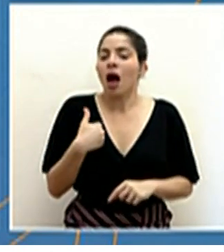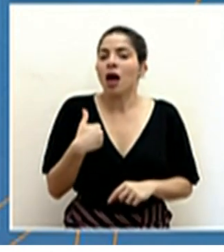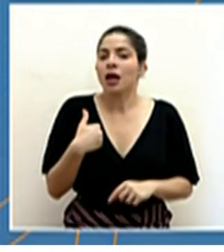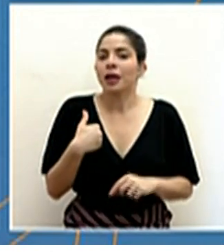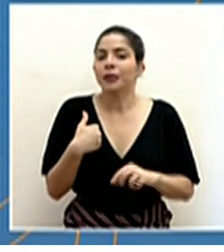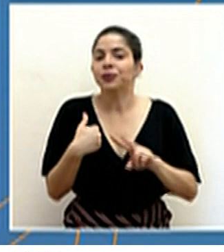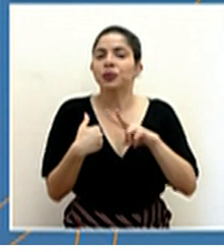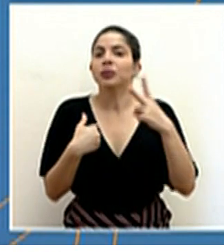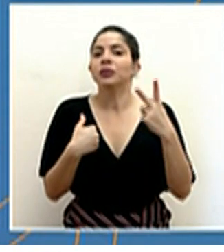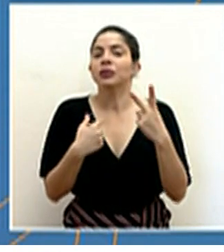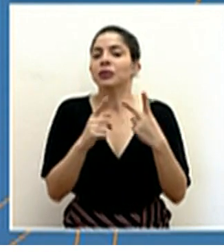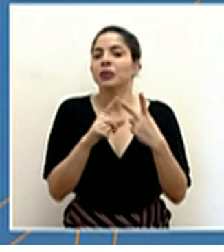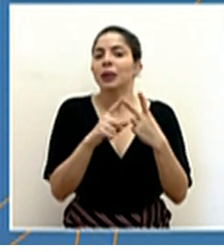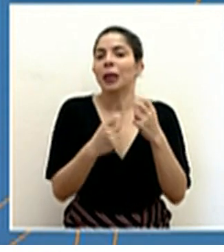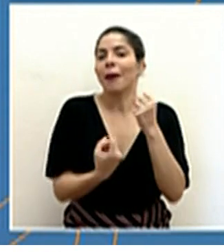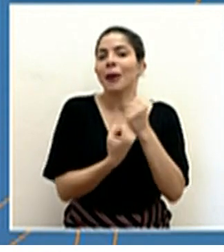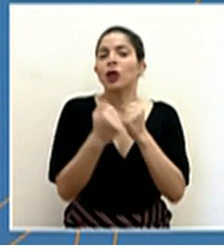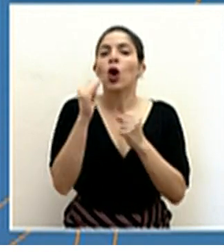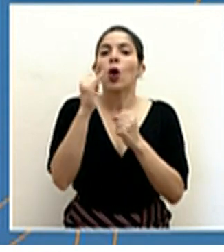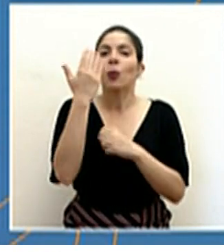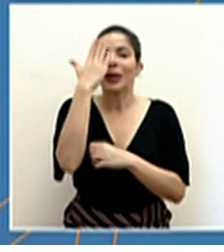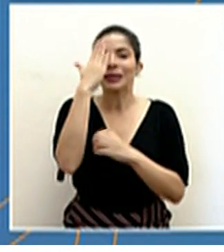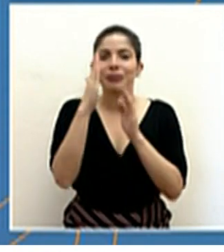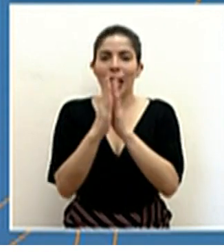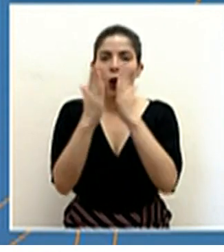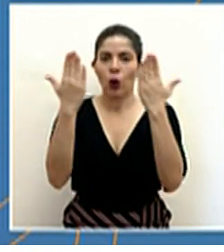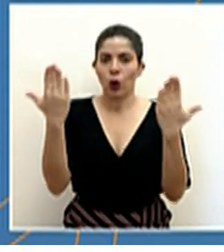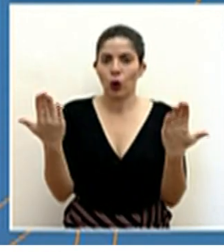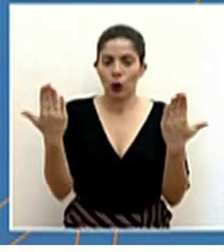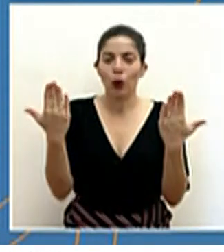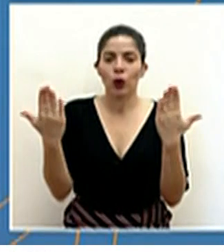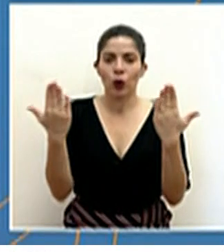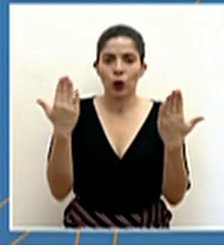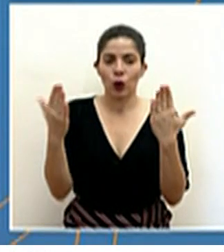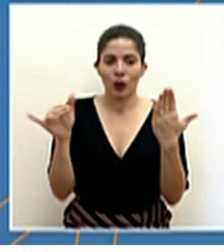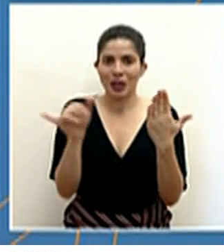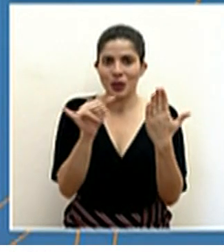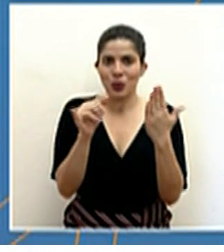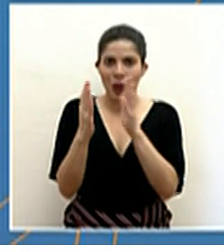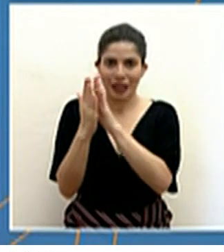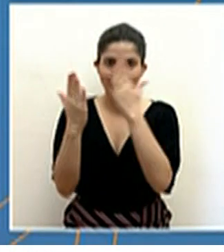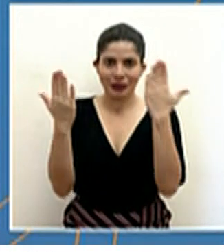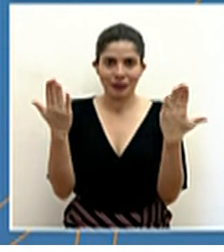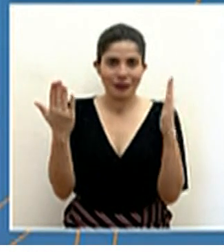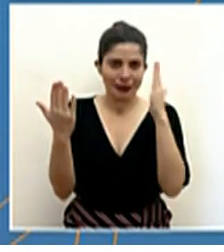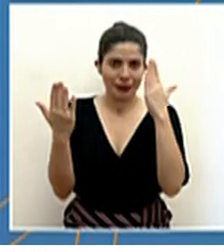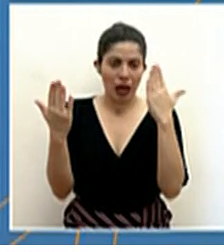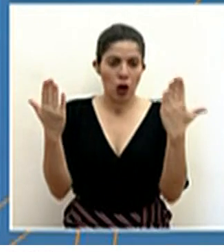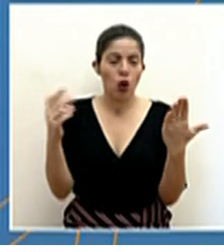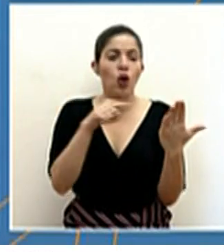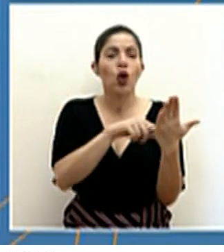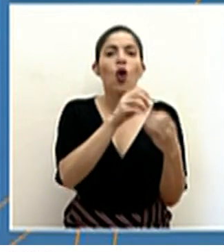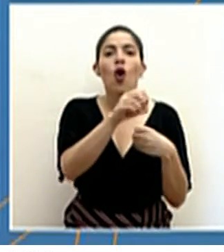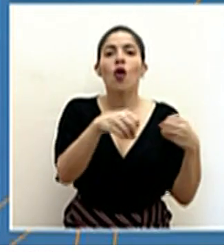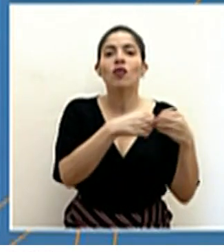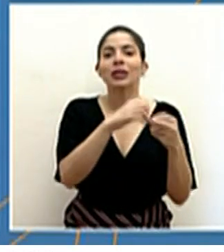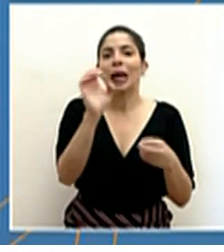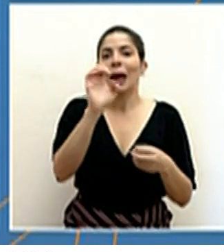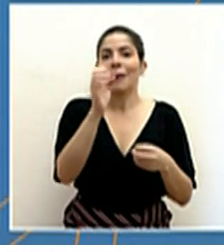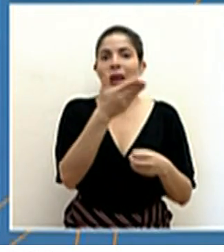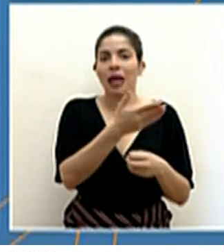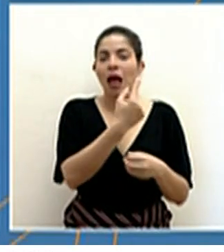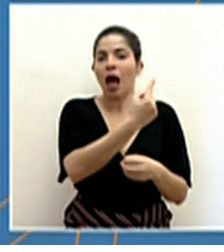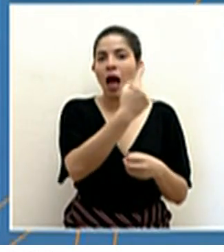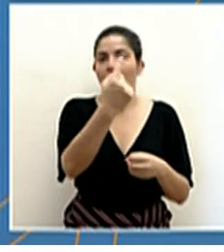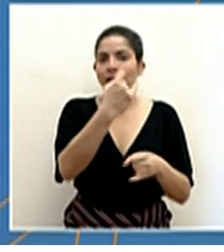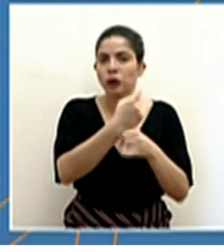un respaldo, un espejo, así lo han llamado los técnicos, un espejo en los despachos de emergencia de las